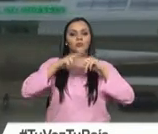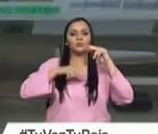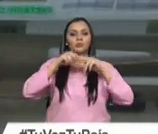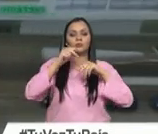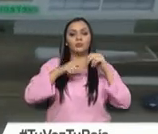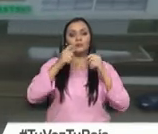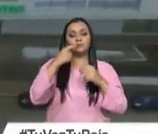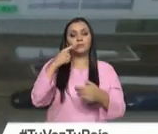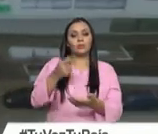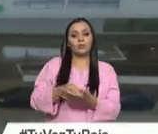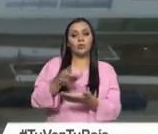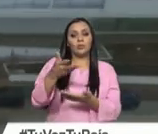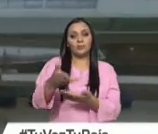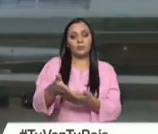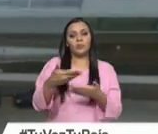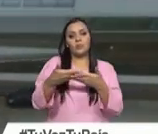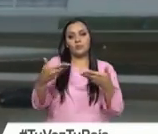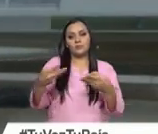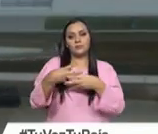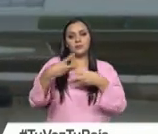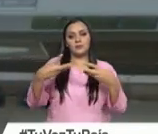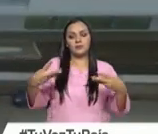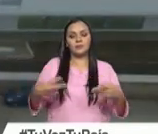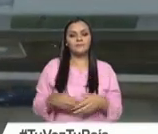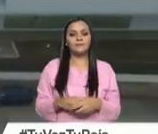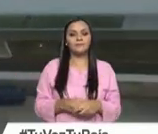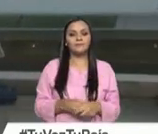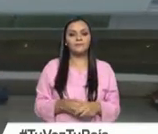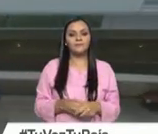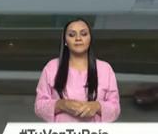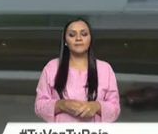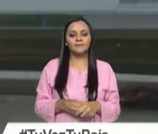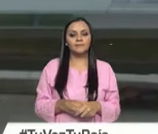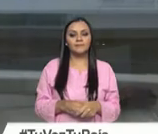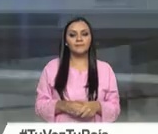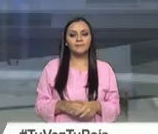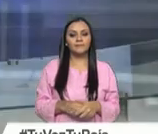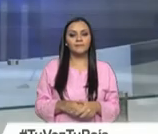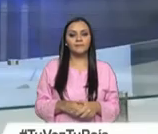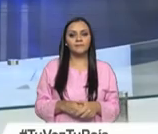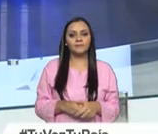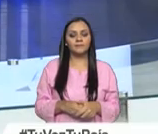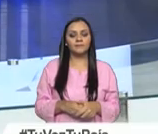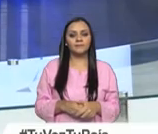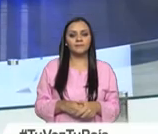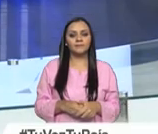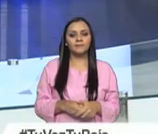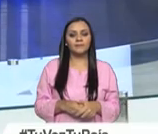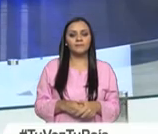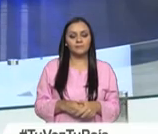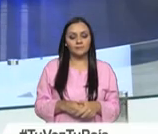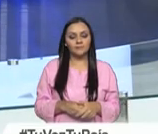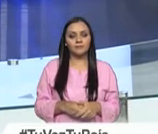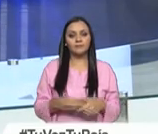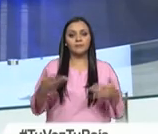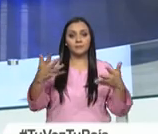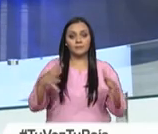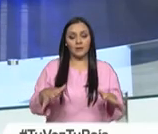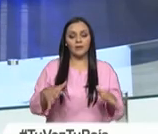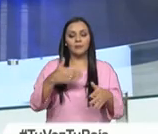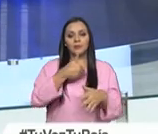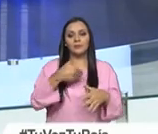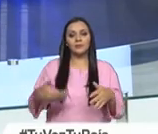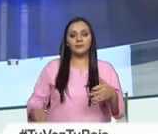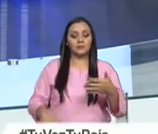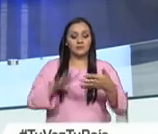la adquisición de insumos materiales. Carolina Díaz, Noticiero Ciudadano. Como parte de la agenda presidencial,